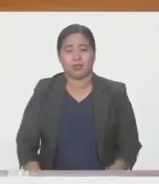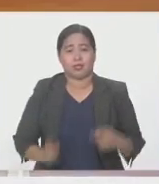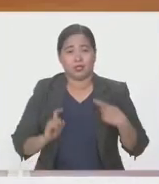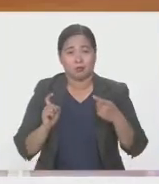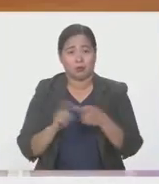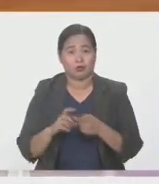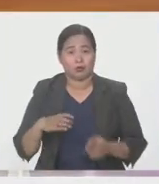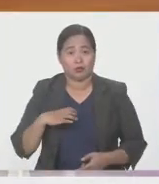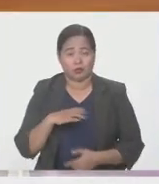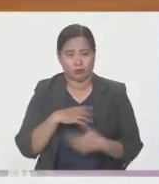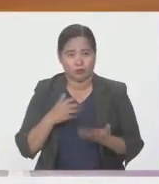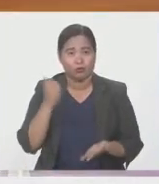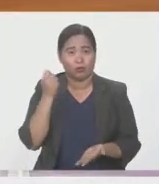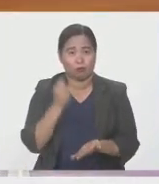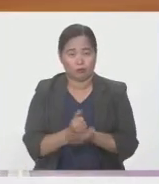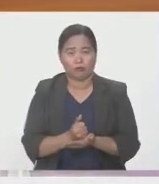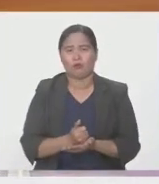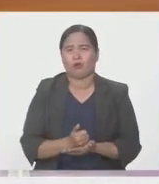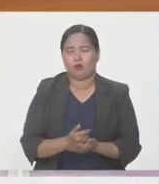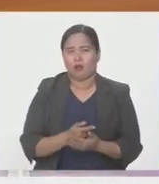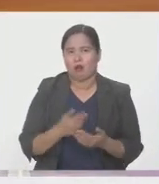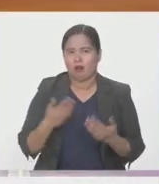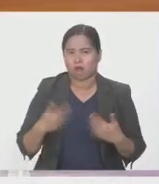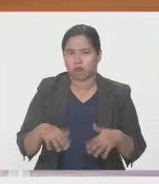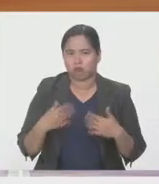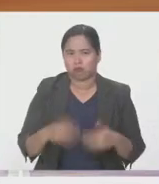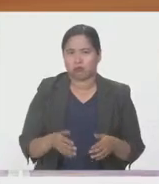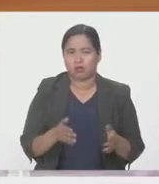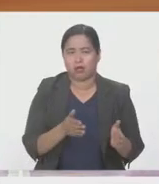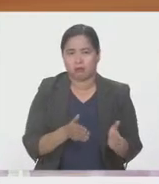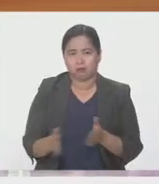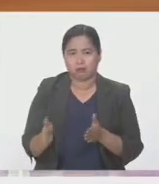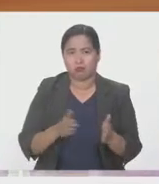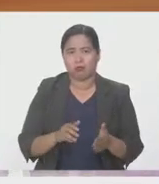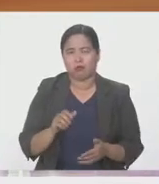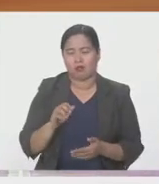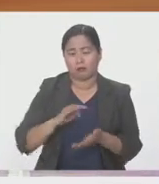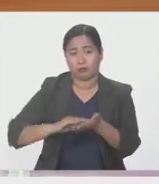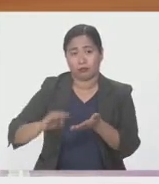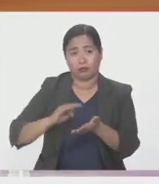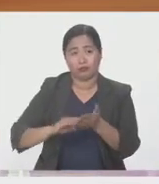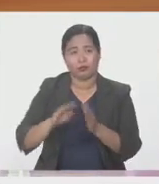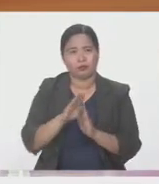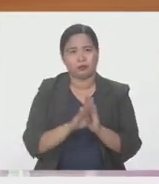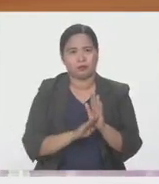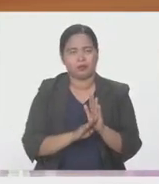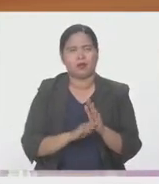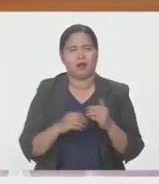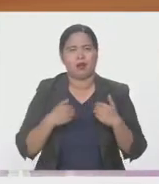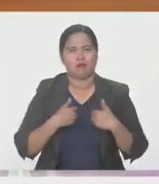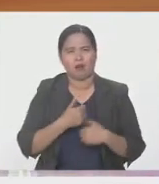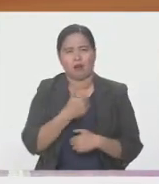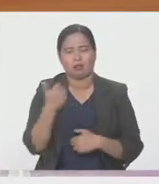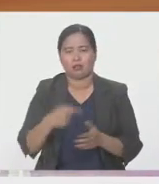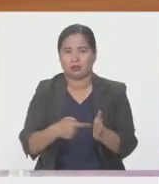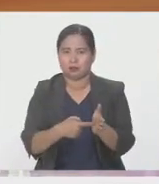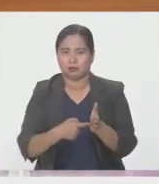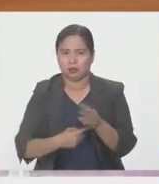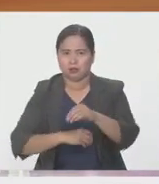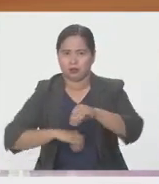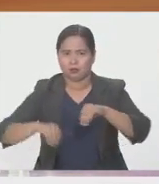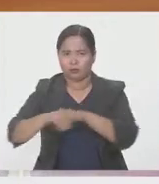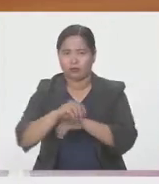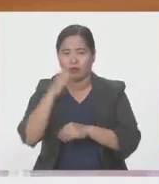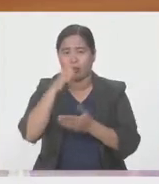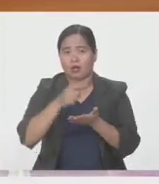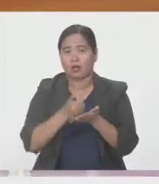Spain's Congress has approved the controversial and divisive Catalan amnesty bill that regional separatists demanded in return for helping